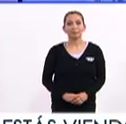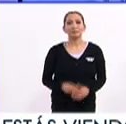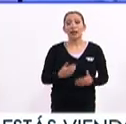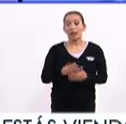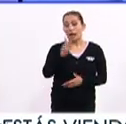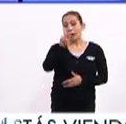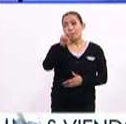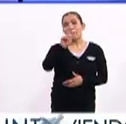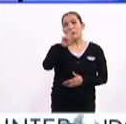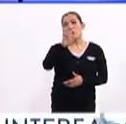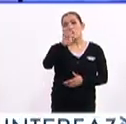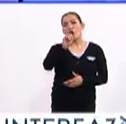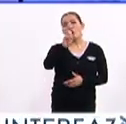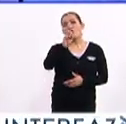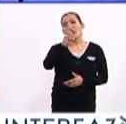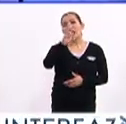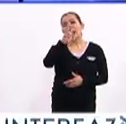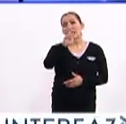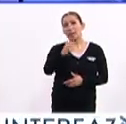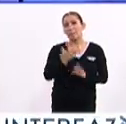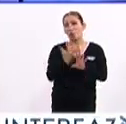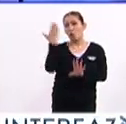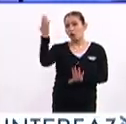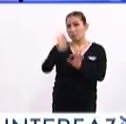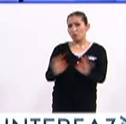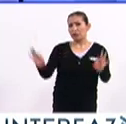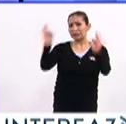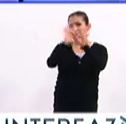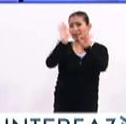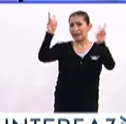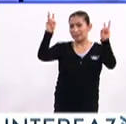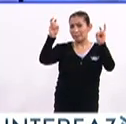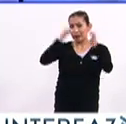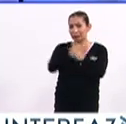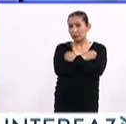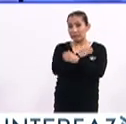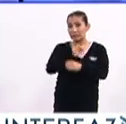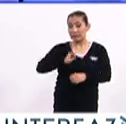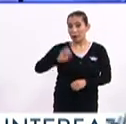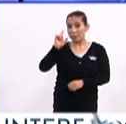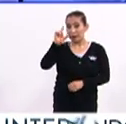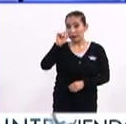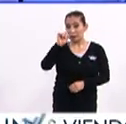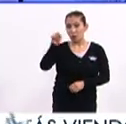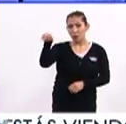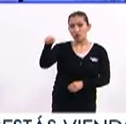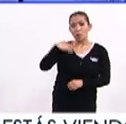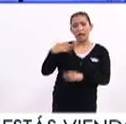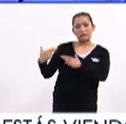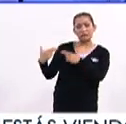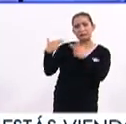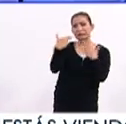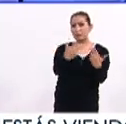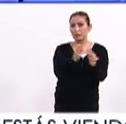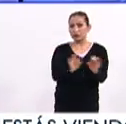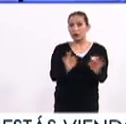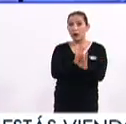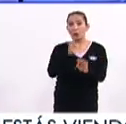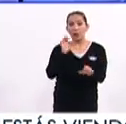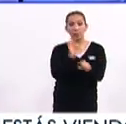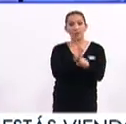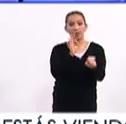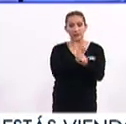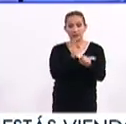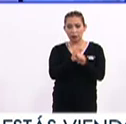Paulo Freire fue uno de los teóricos más influyentes en el ámbito de la educación durante el siglo XX. Uno de sus legados más importantes fue defender